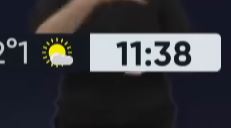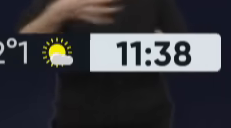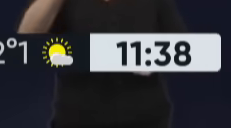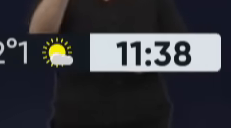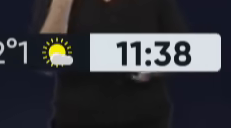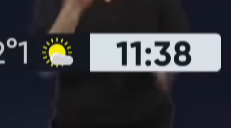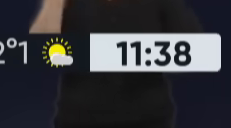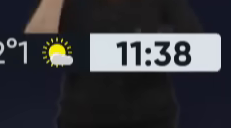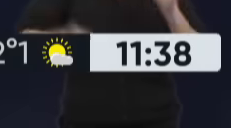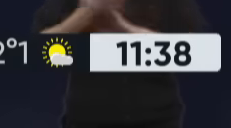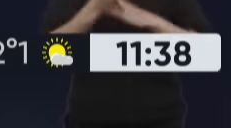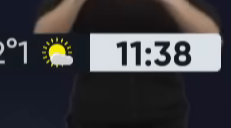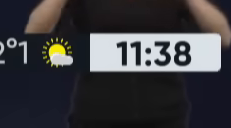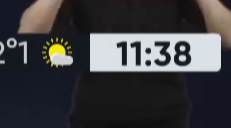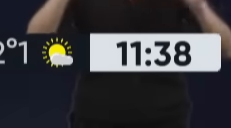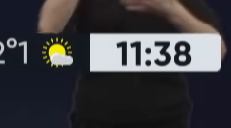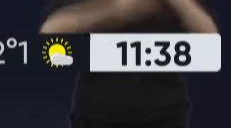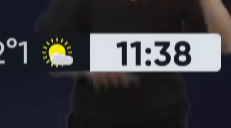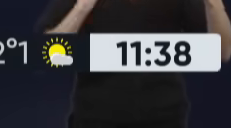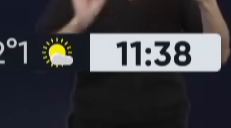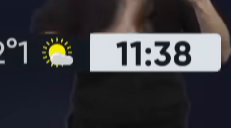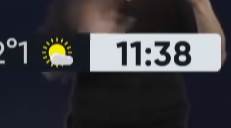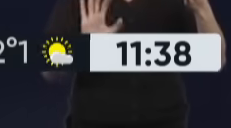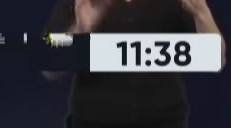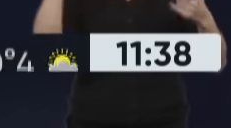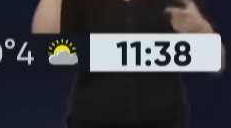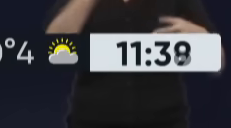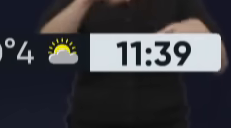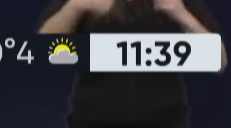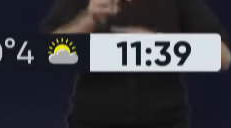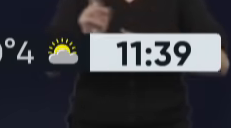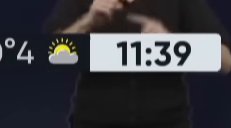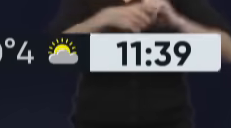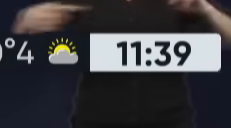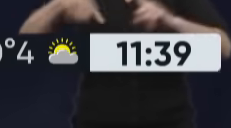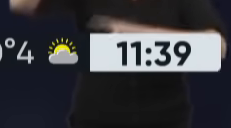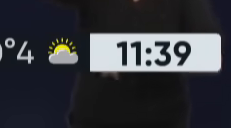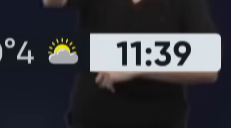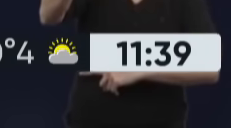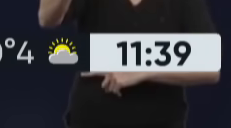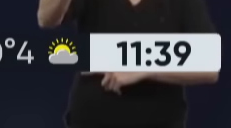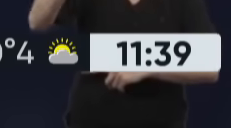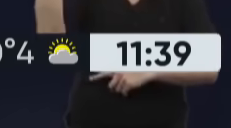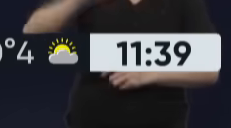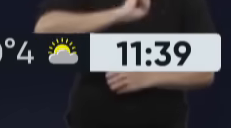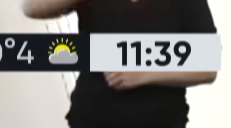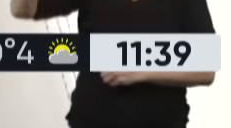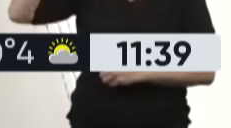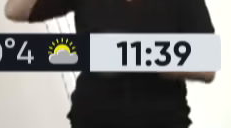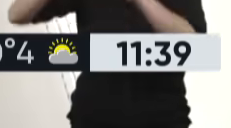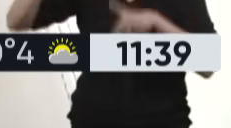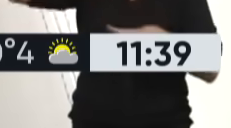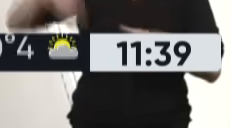es inminente. Veremos si es mañana o si es la semana que viene, pero entiendo que no va a ir mucho más allá de eso. Y respecto a